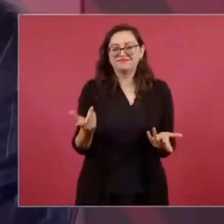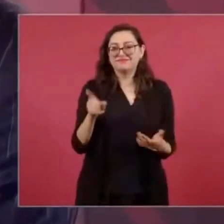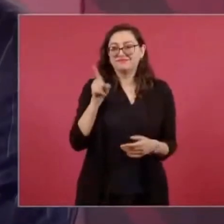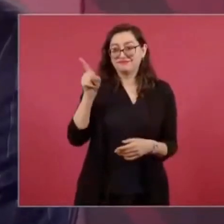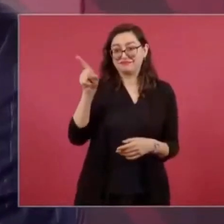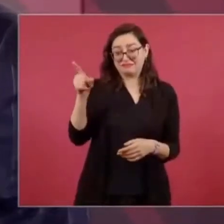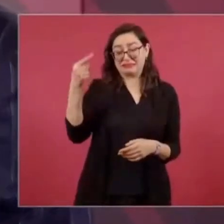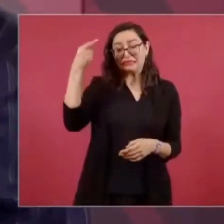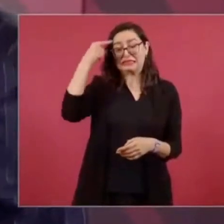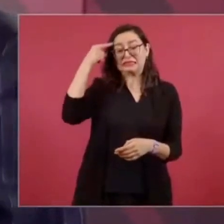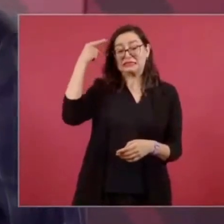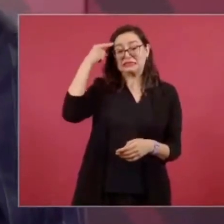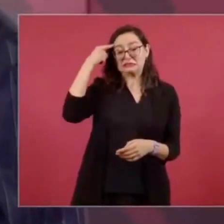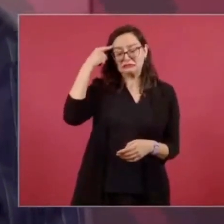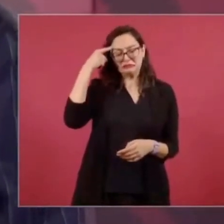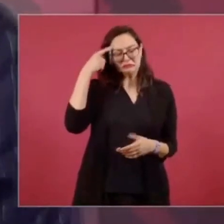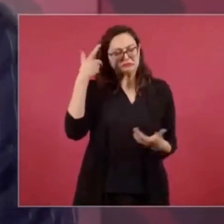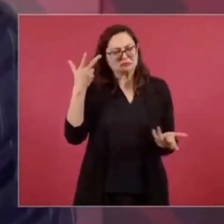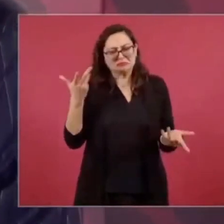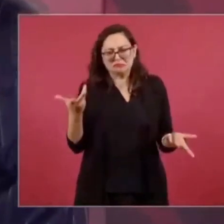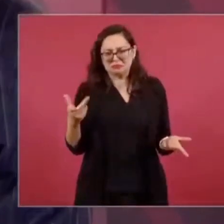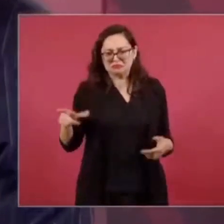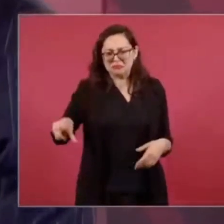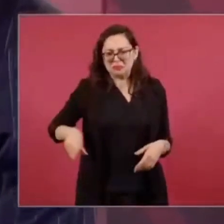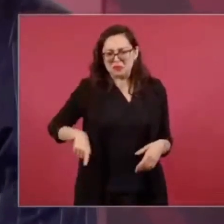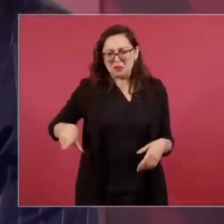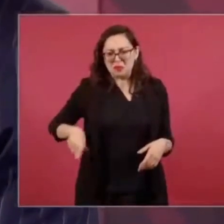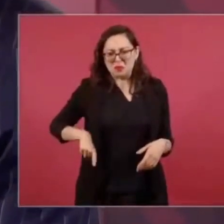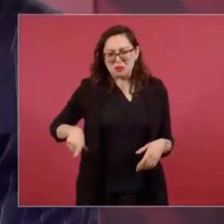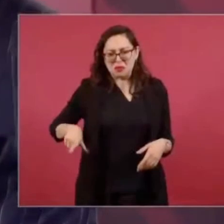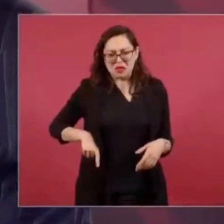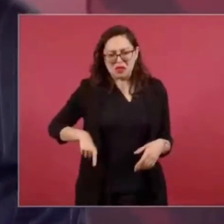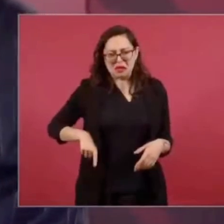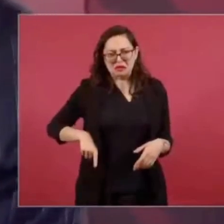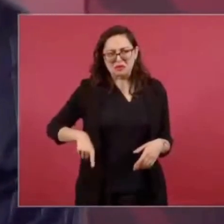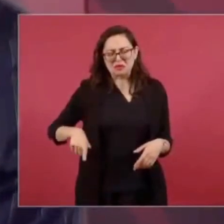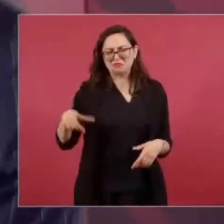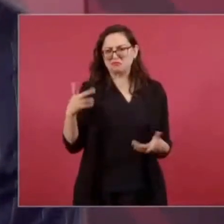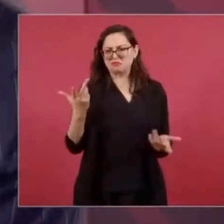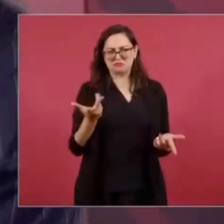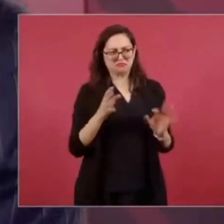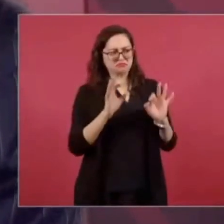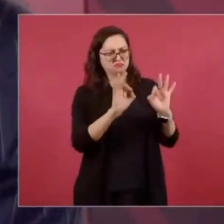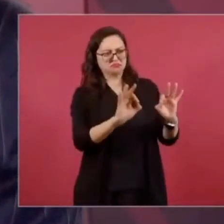Pues en su mentalidad el gobierno no estaba para procurar la justicia.